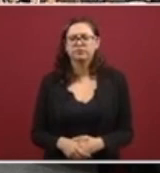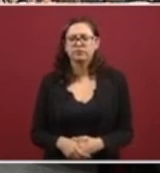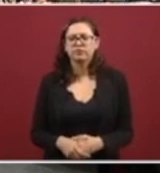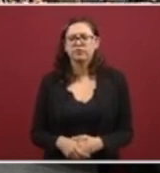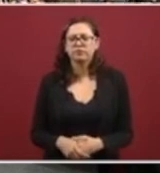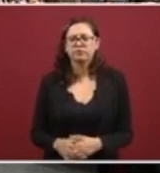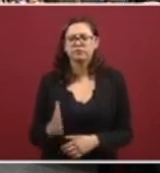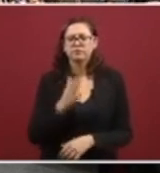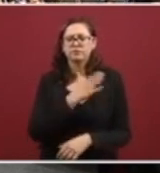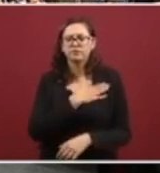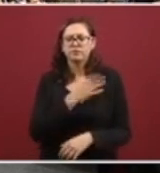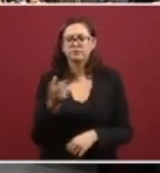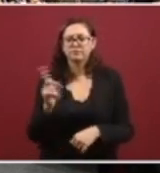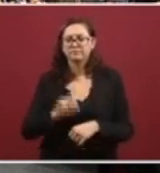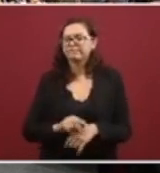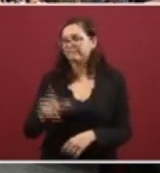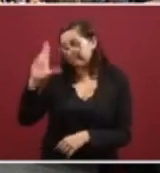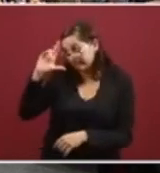Gracias. Buenos días. Hola.